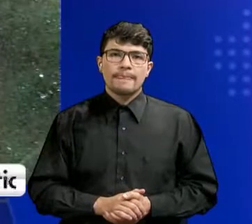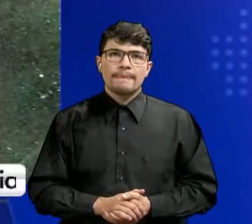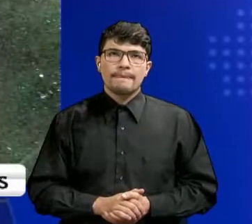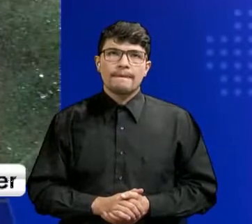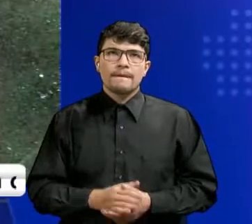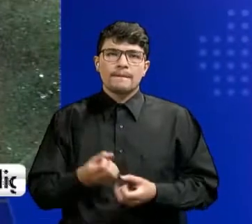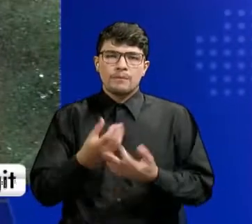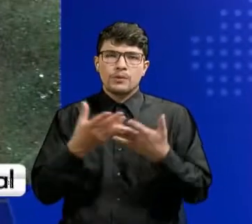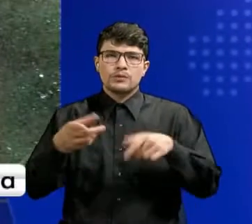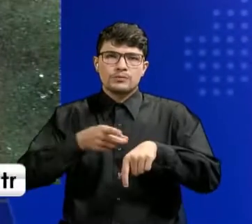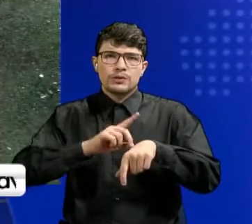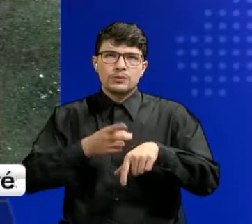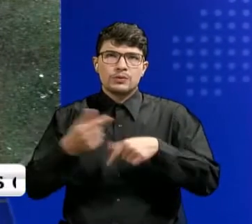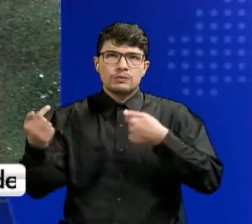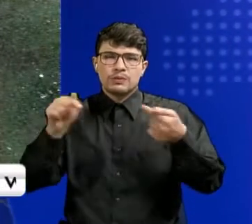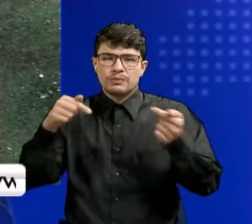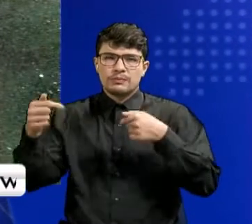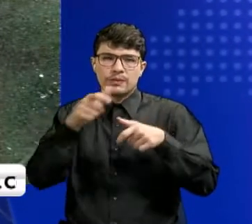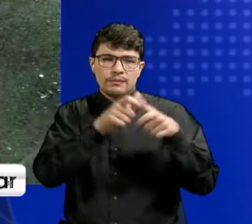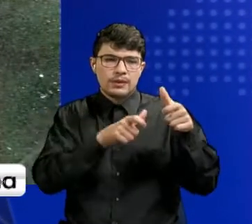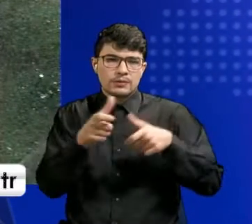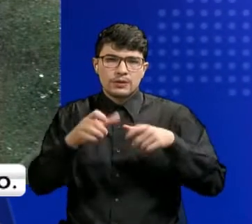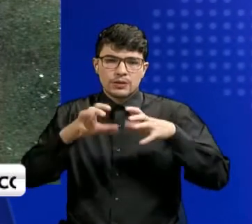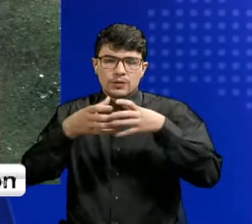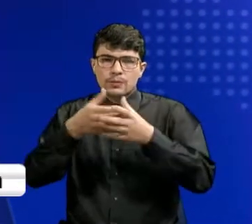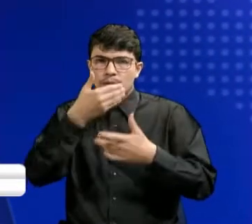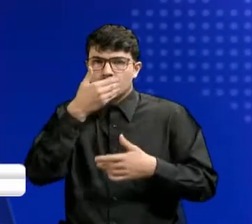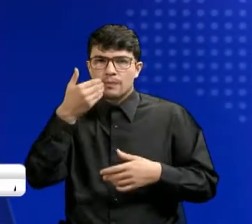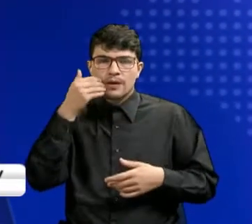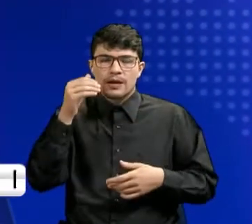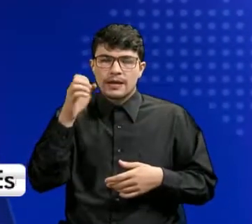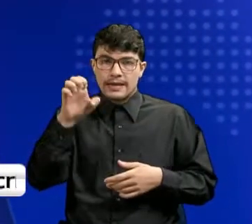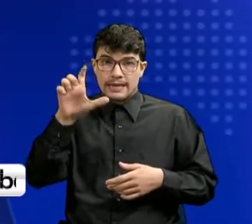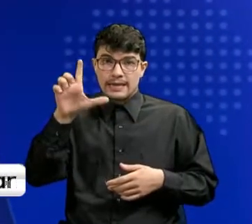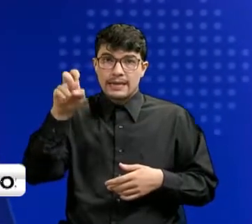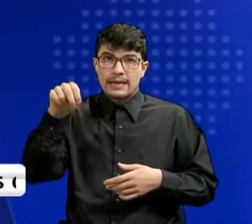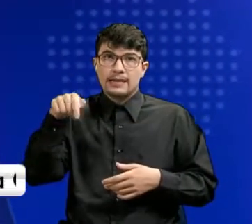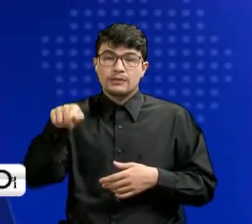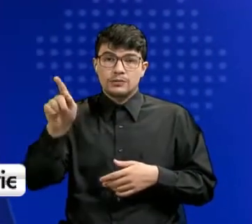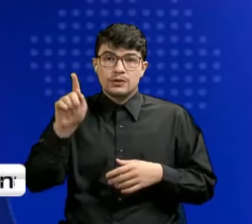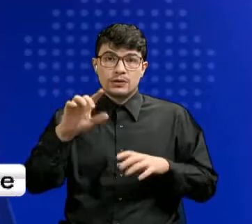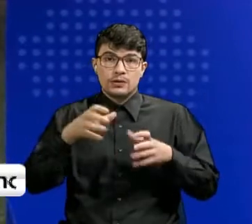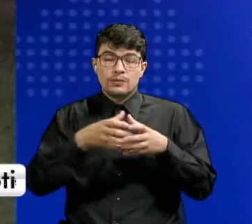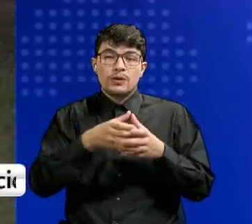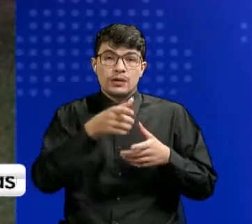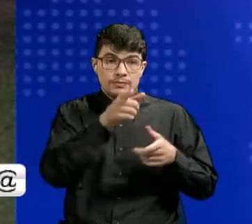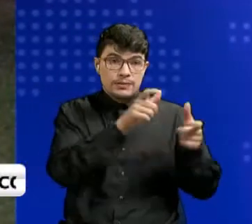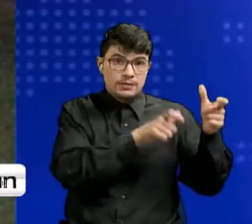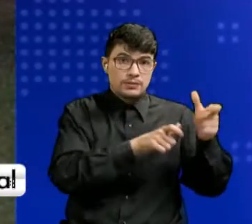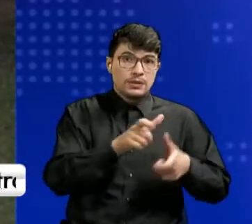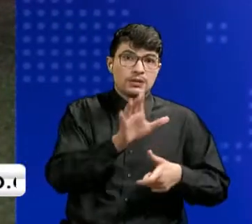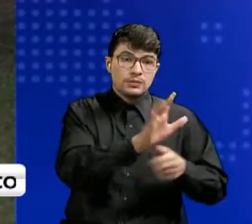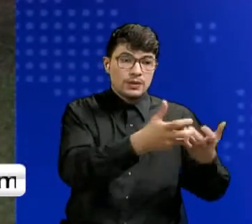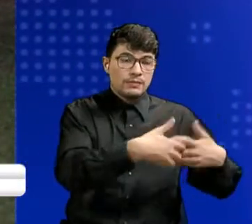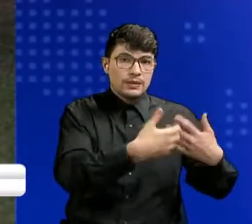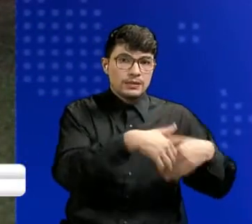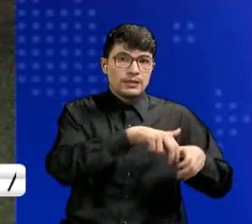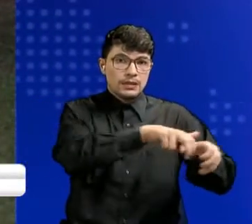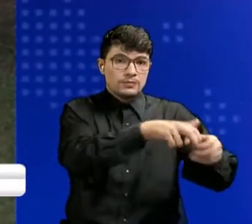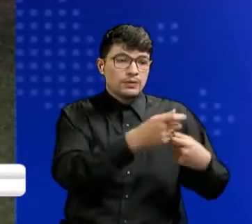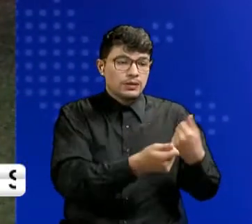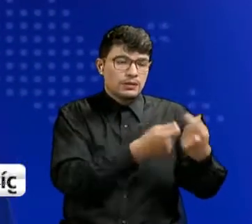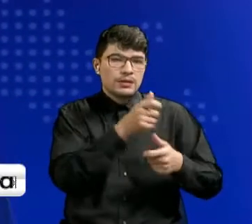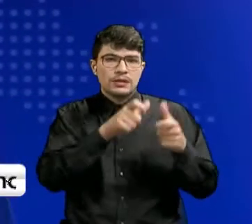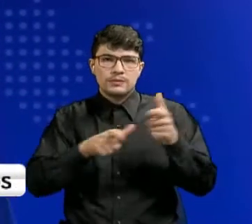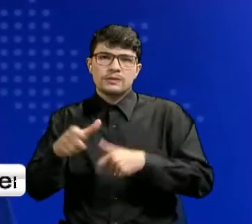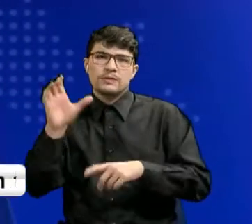minutos de enfrentamientos entre posibles integrantes de la compañía Francisco Bocio del ELN y funcionarios de una empresa de valores, los subversivos lograron